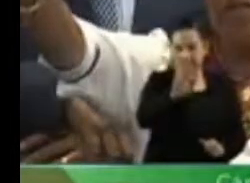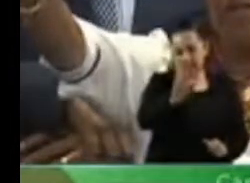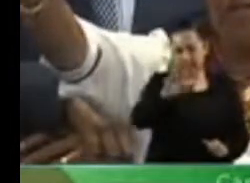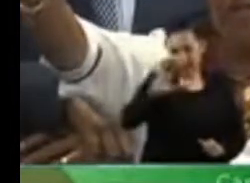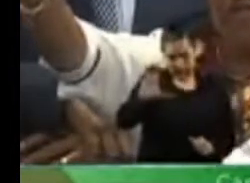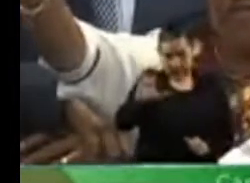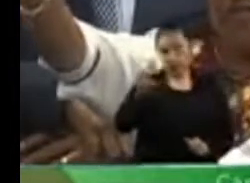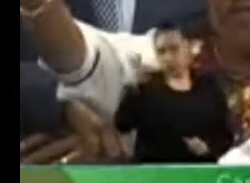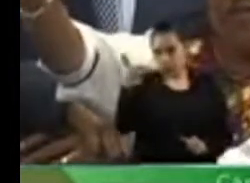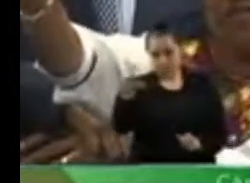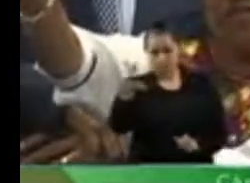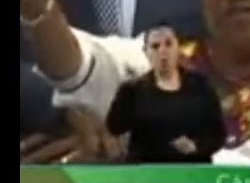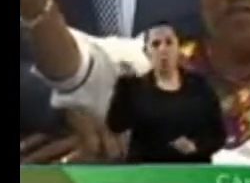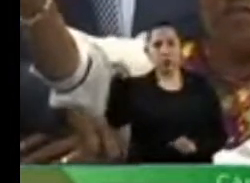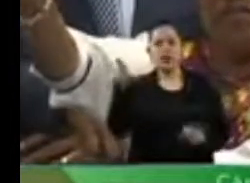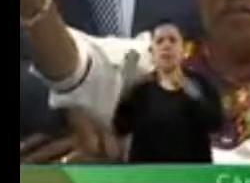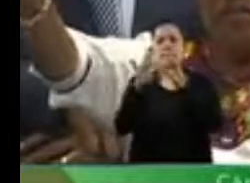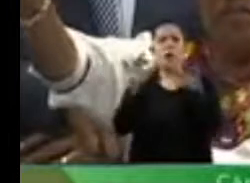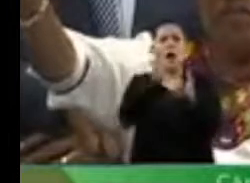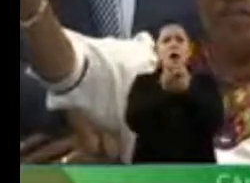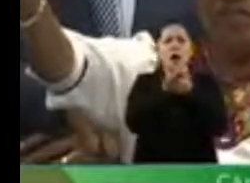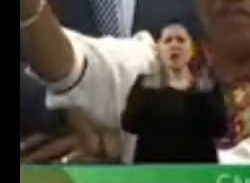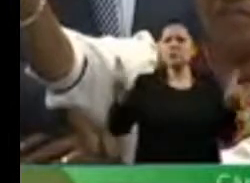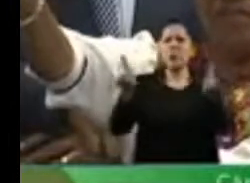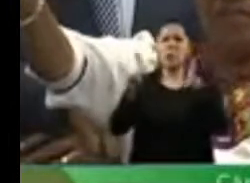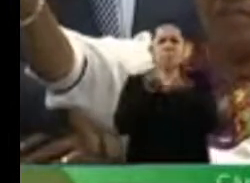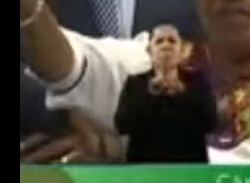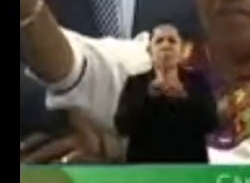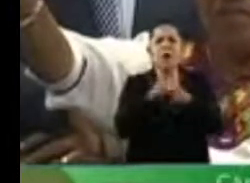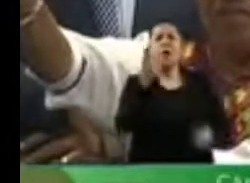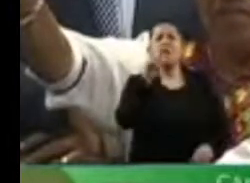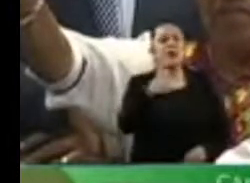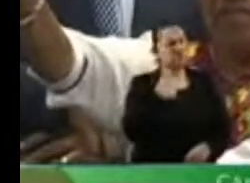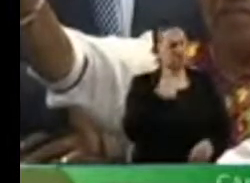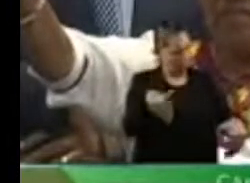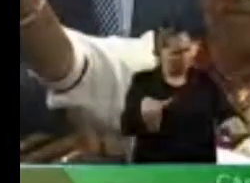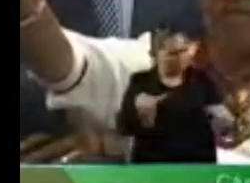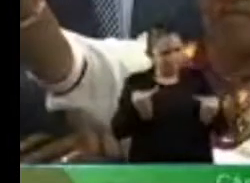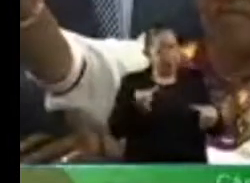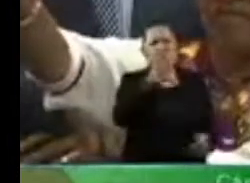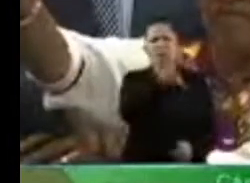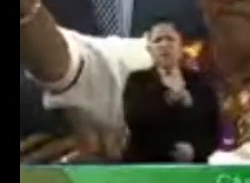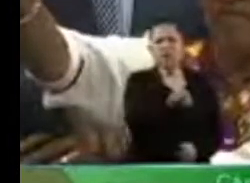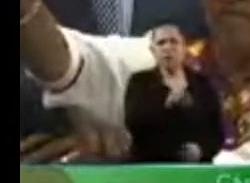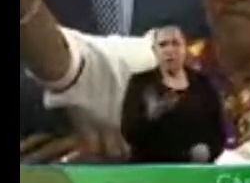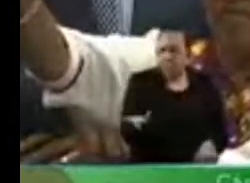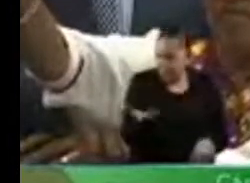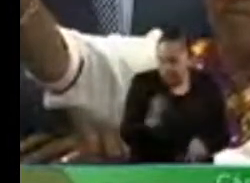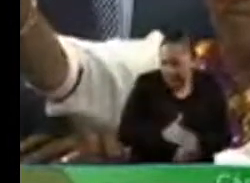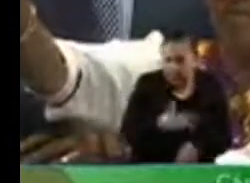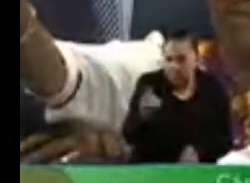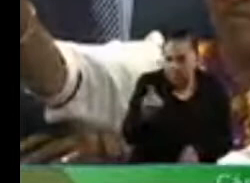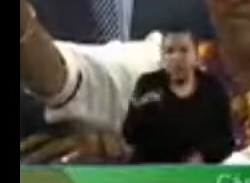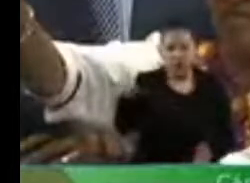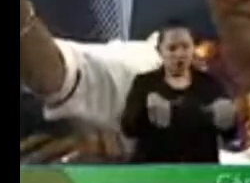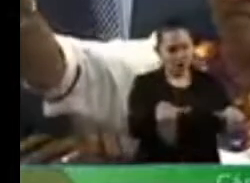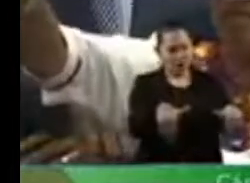tener la desvergüenza de decir, no me excuso, por qué? Voy a decir por